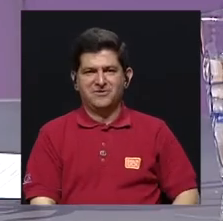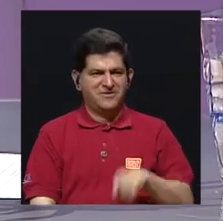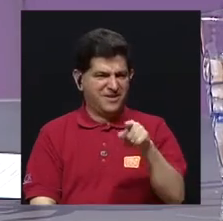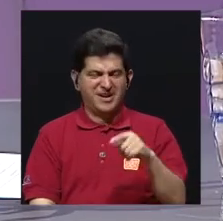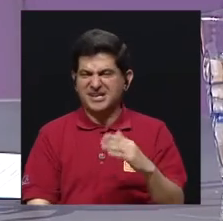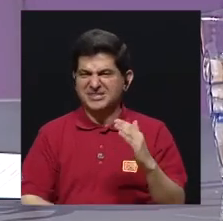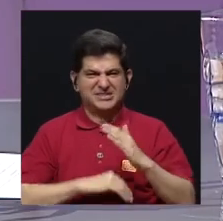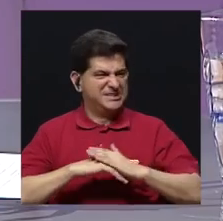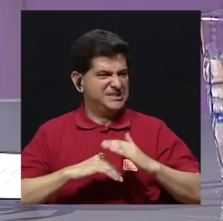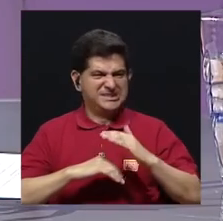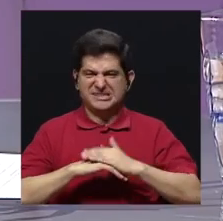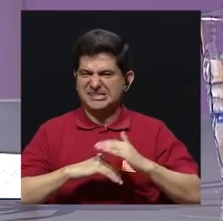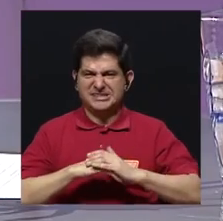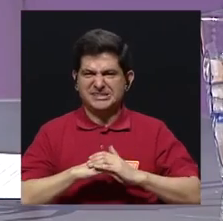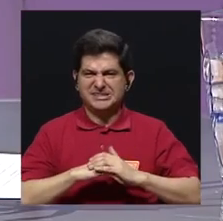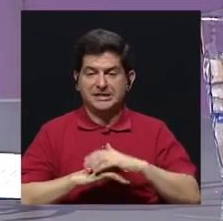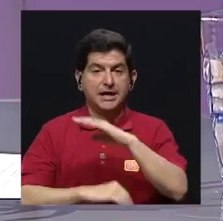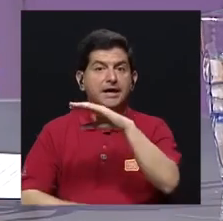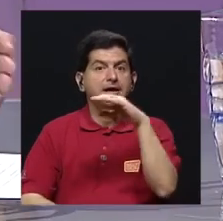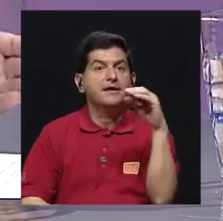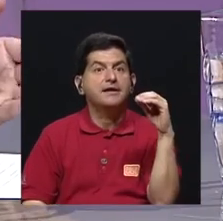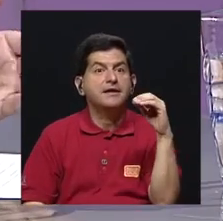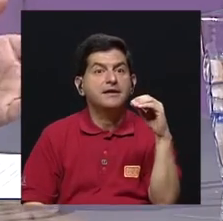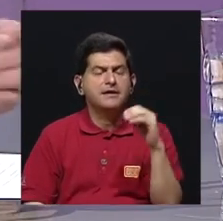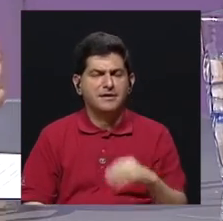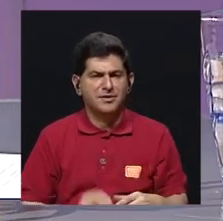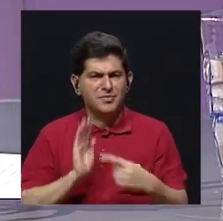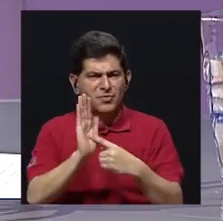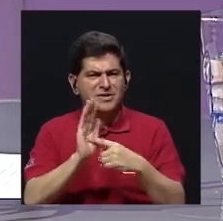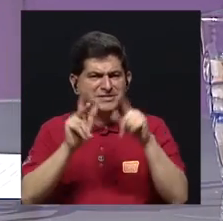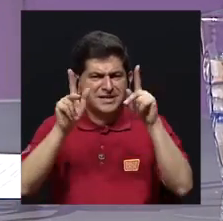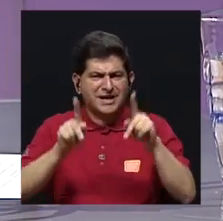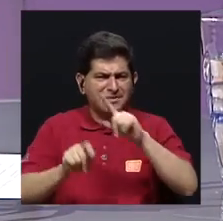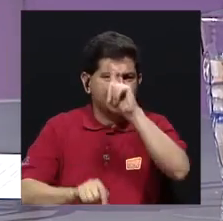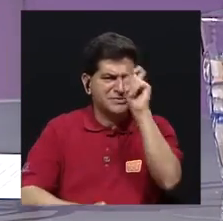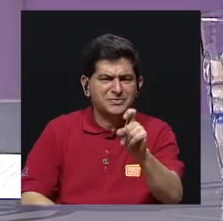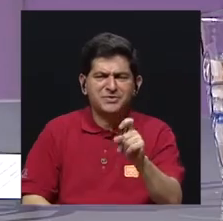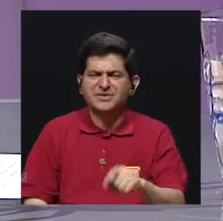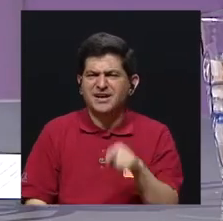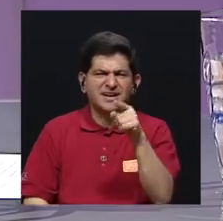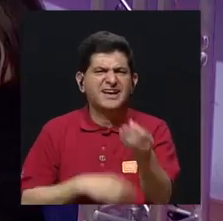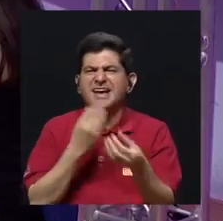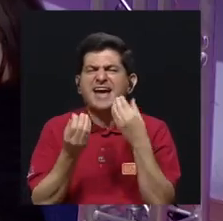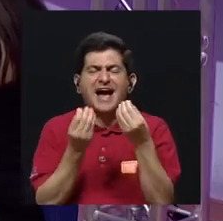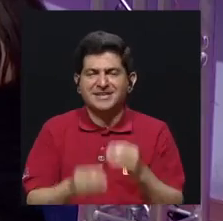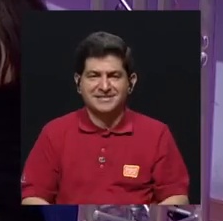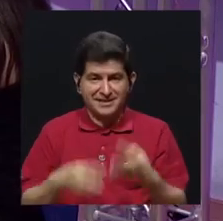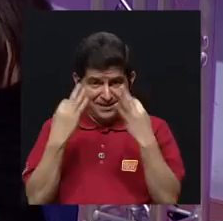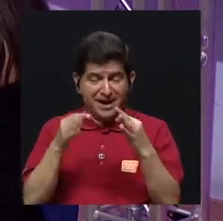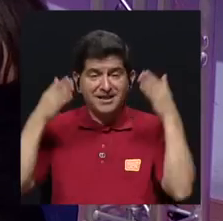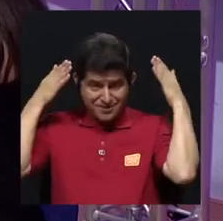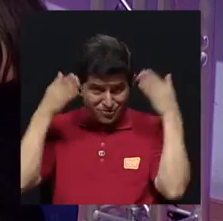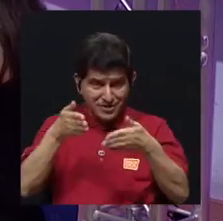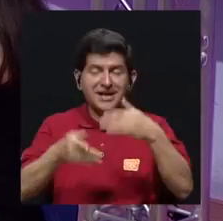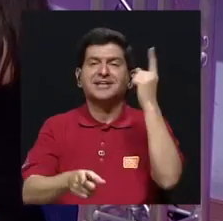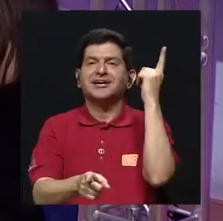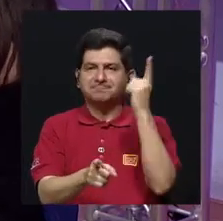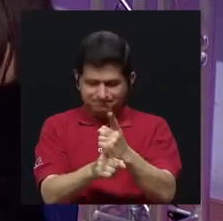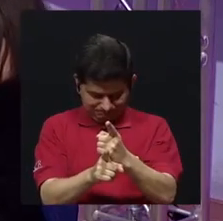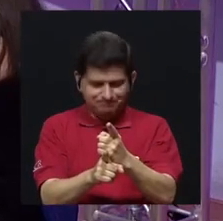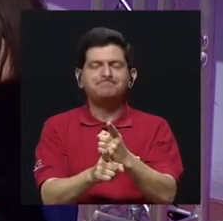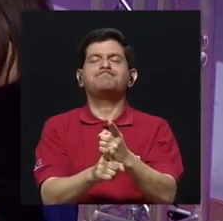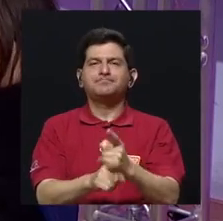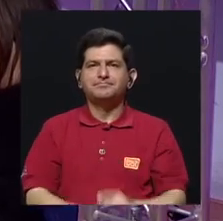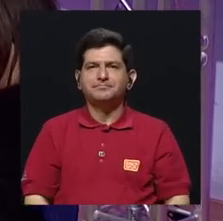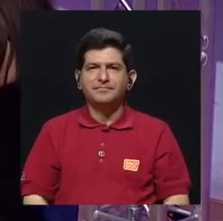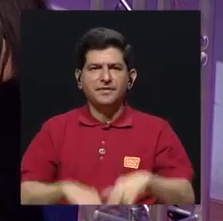incomoda y que llama a qué estamos haciendo, ¿verdad? Uh-huh. Eso es como lo que buscan enfocar entonces. Exactamente. Sí. Y digamos, la